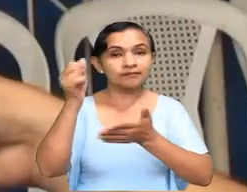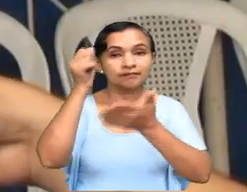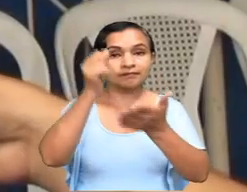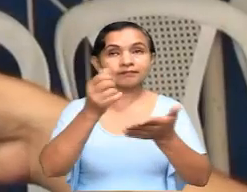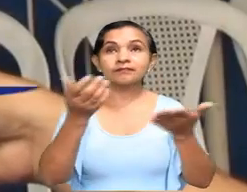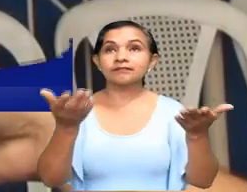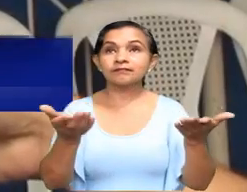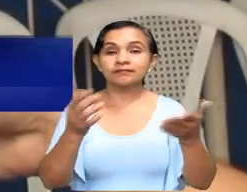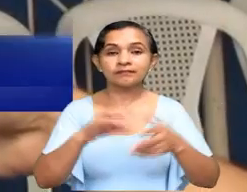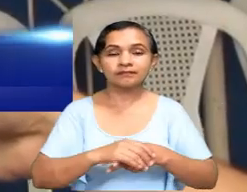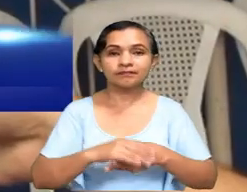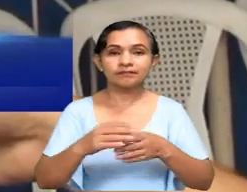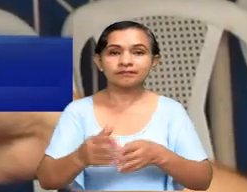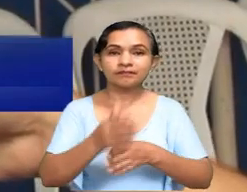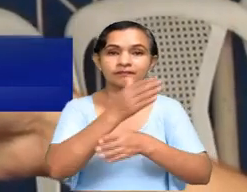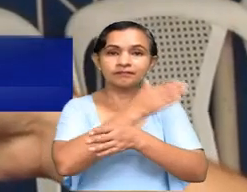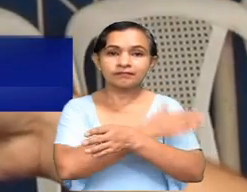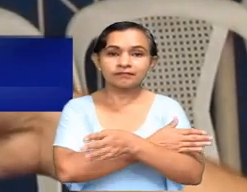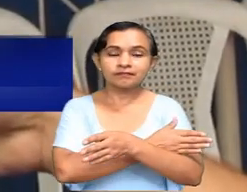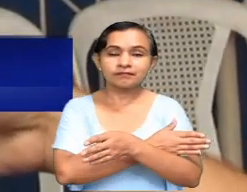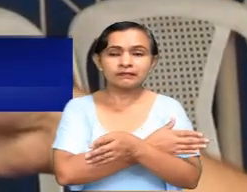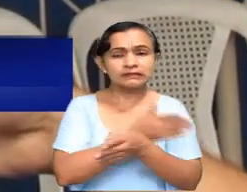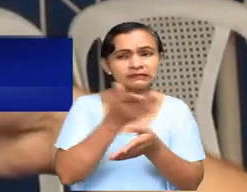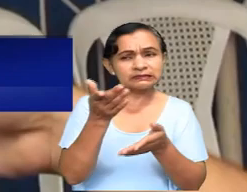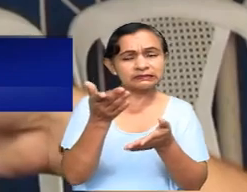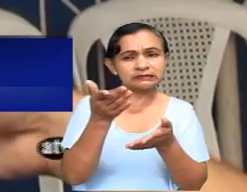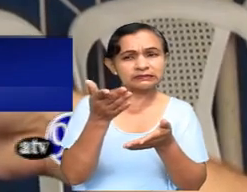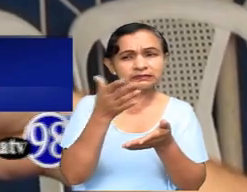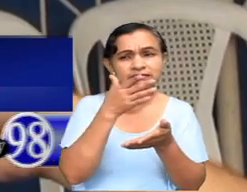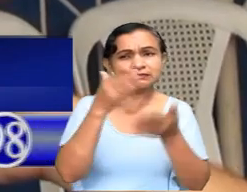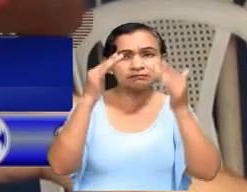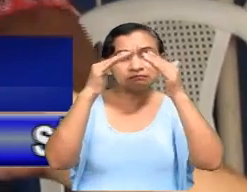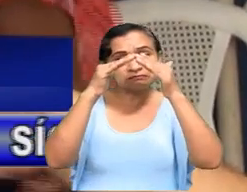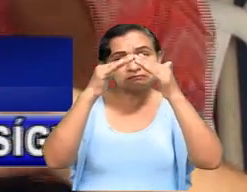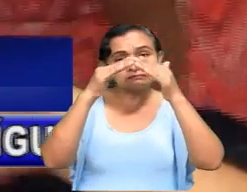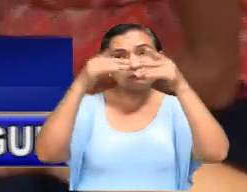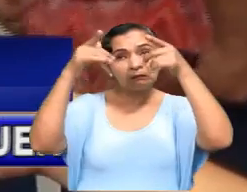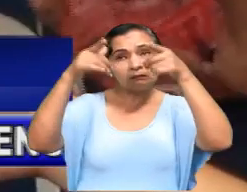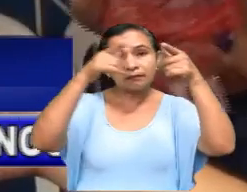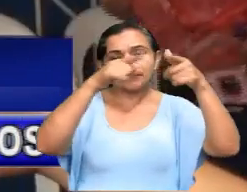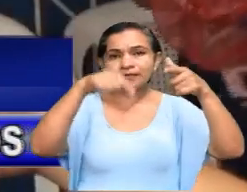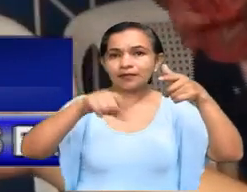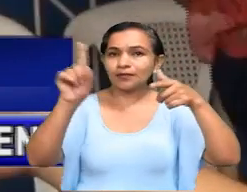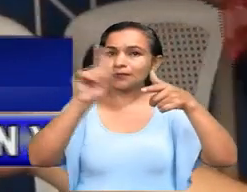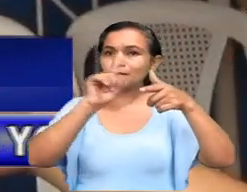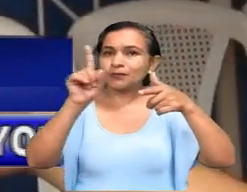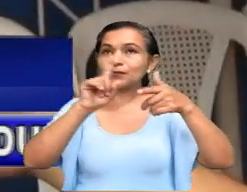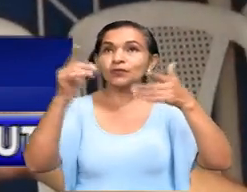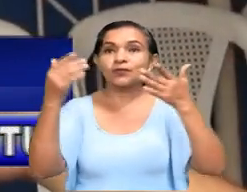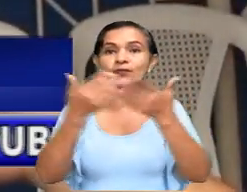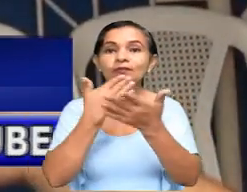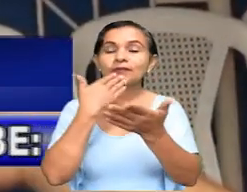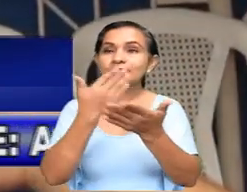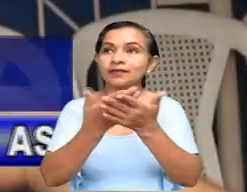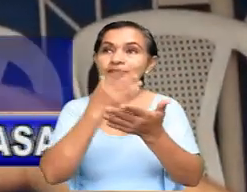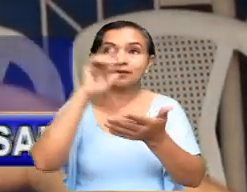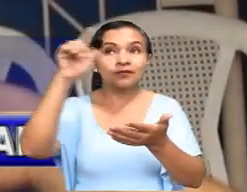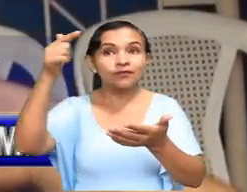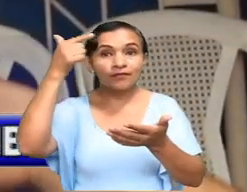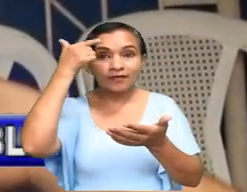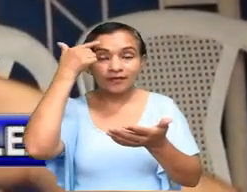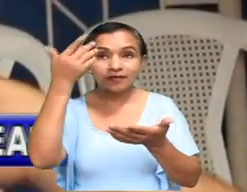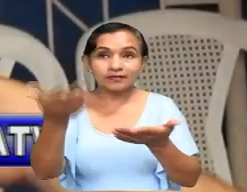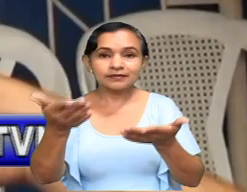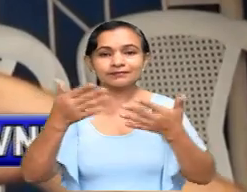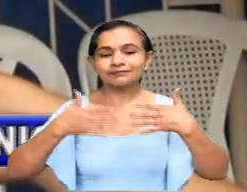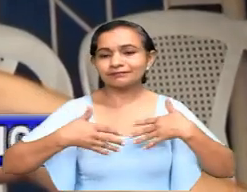Antes era muy insegura porque los techos estaban muy rotos. Ahora no, ahora gracias al gobierno